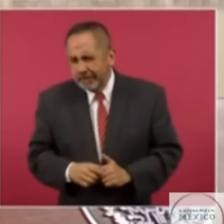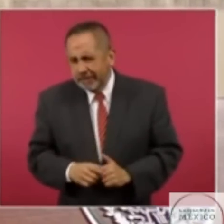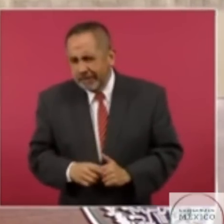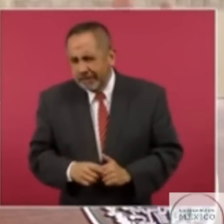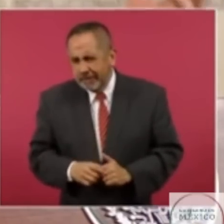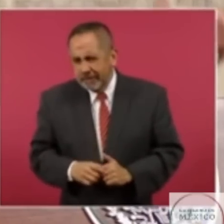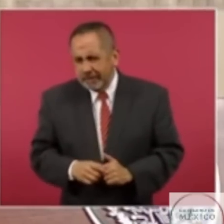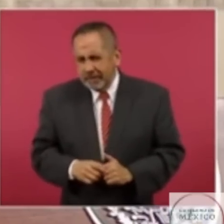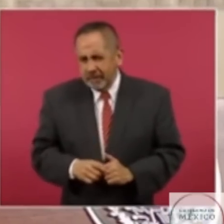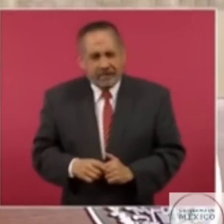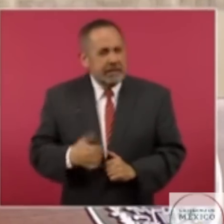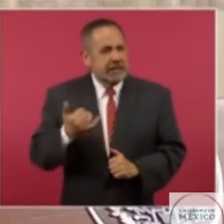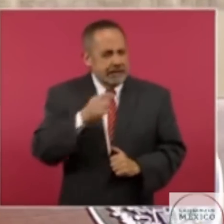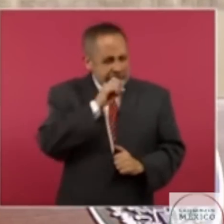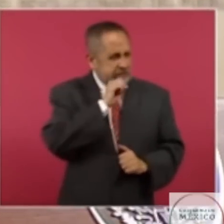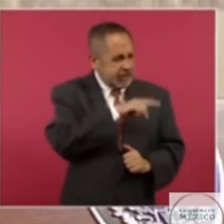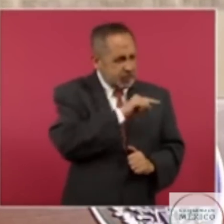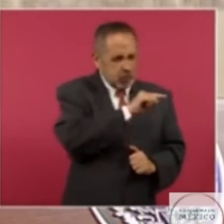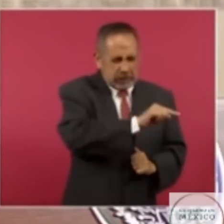Y todos